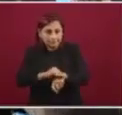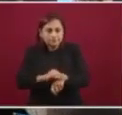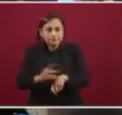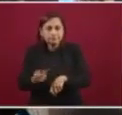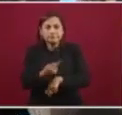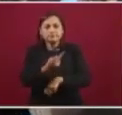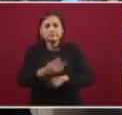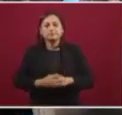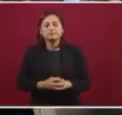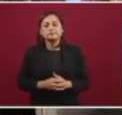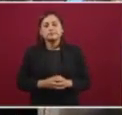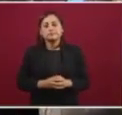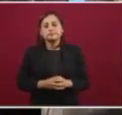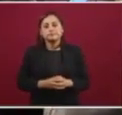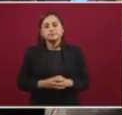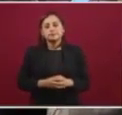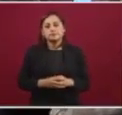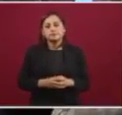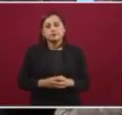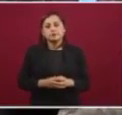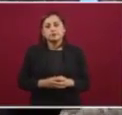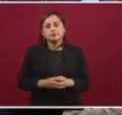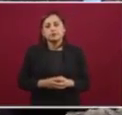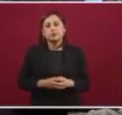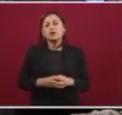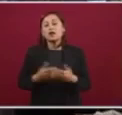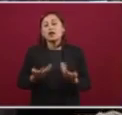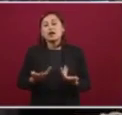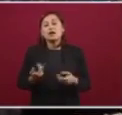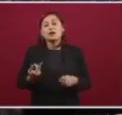también pega con lo que pues ha provocado